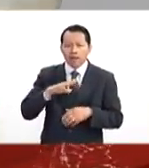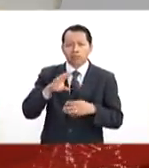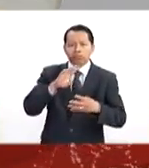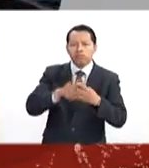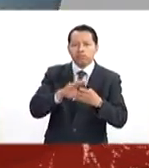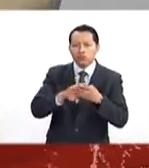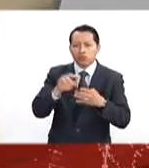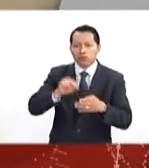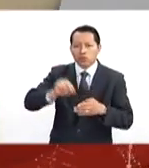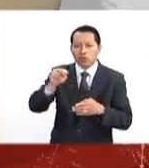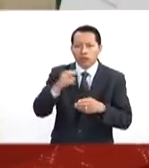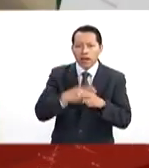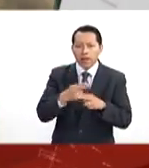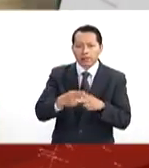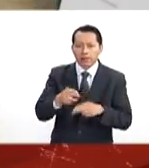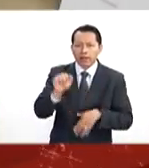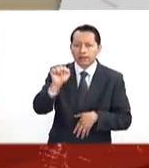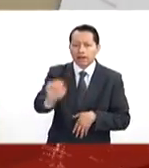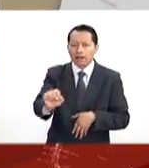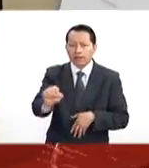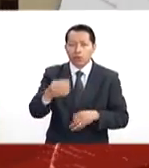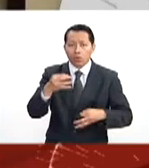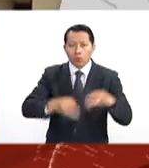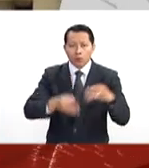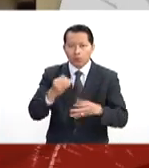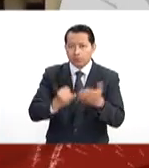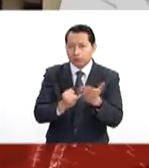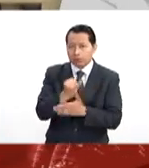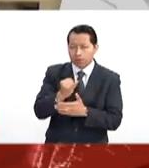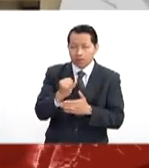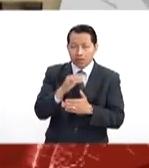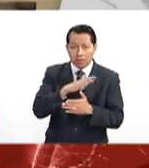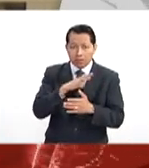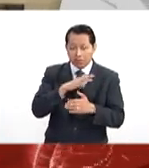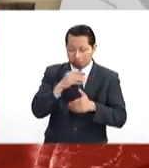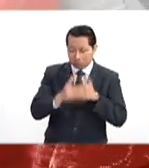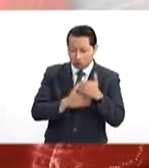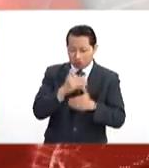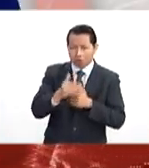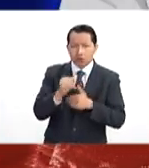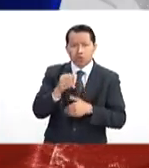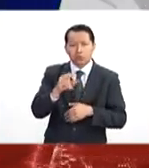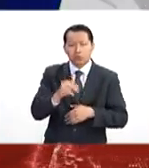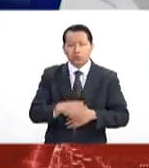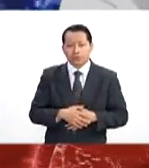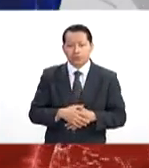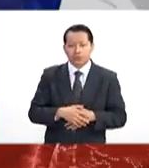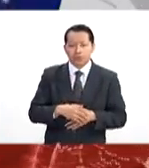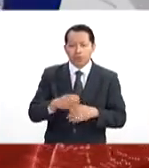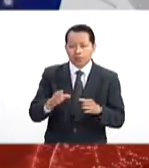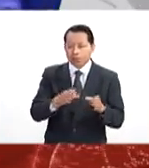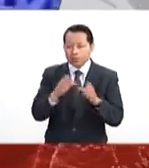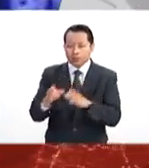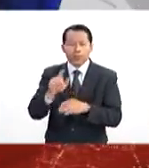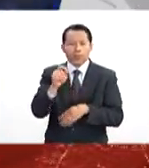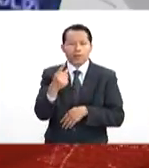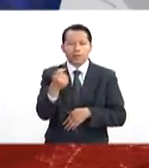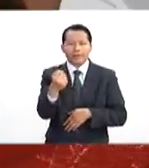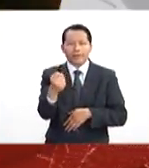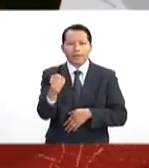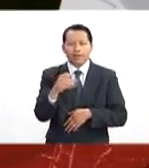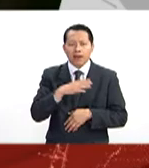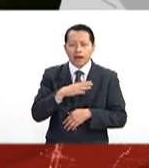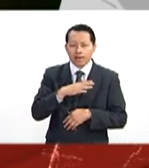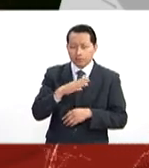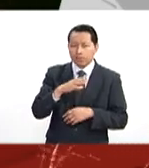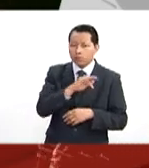donde permanecerá hasta el sábado. Ahí un juez decidirá si lo vincula o no a proceso. Aplazan hasta el 21 de septiembre la